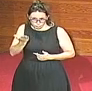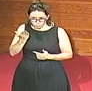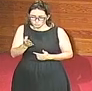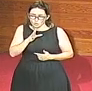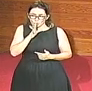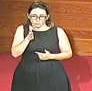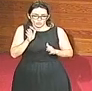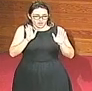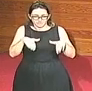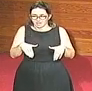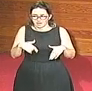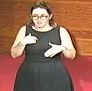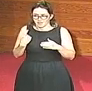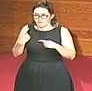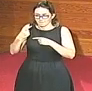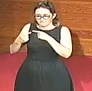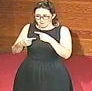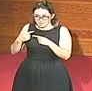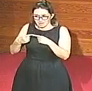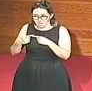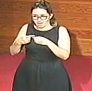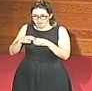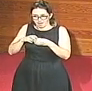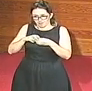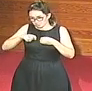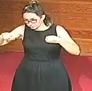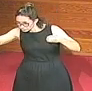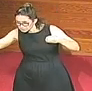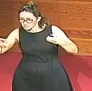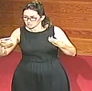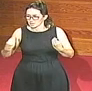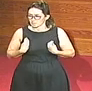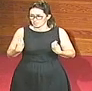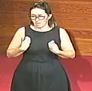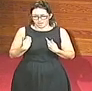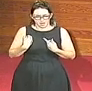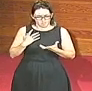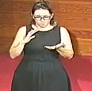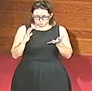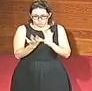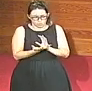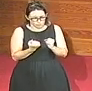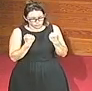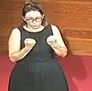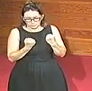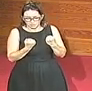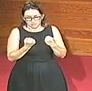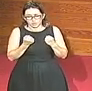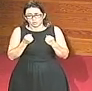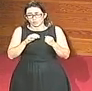A separarte de tu familia, a todo por la información. Esa gente está hecha de otra pasta y le debemos